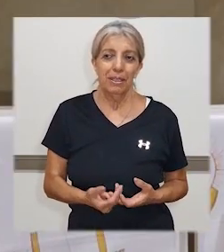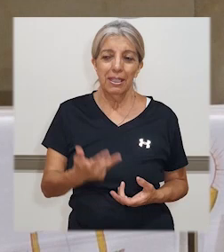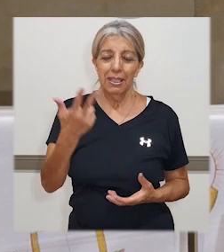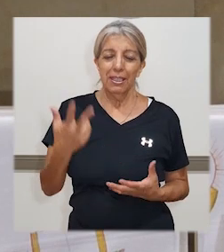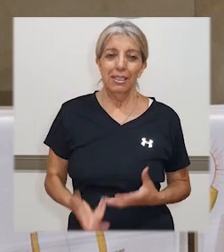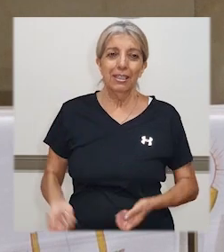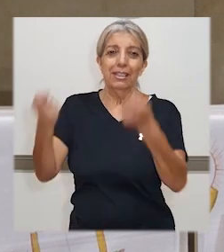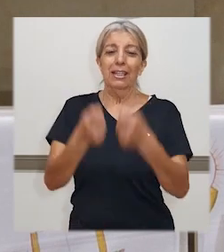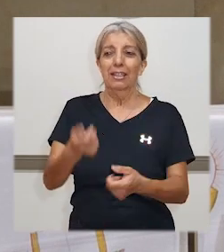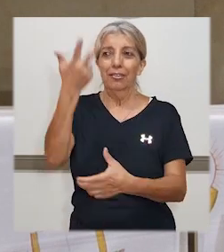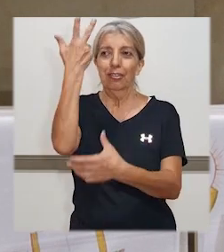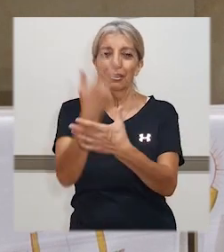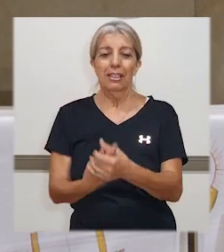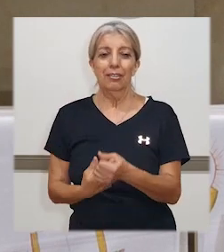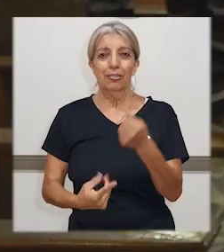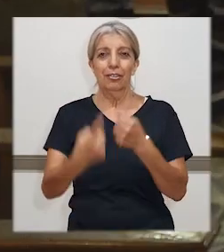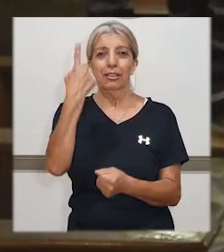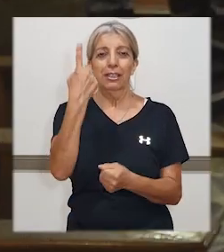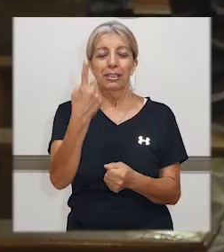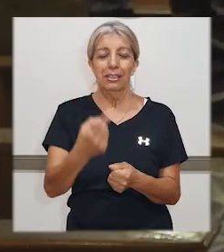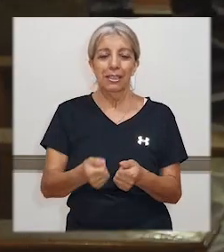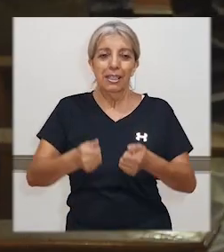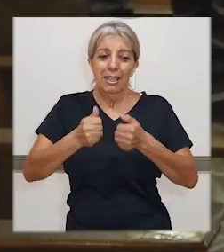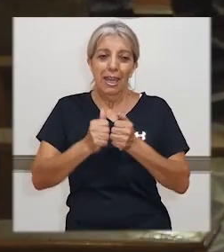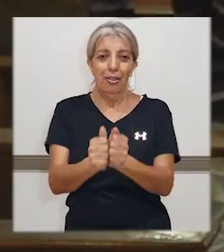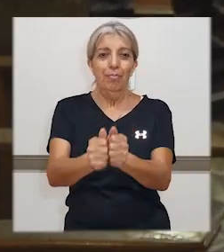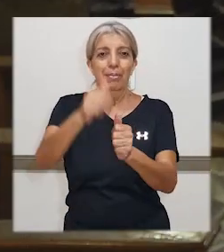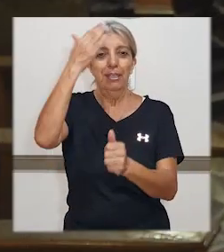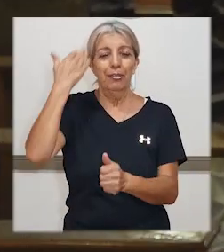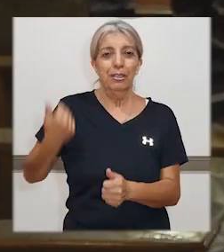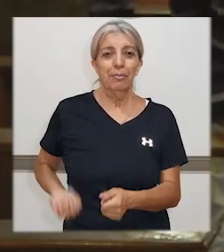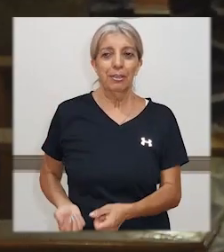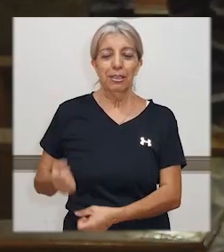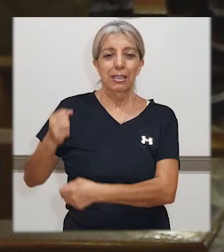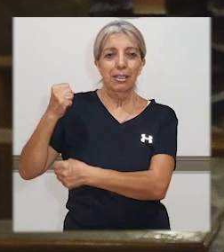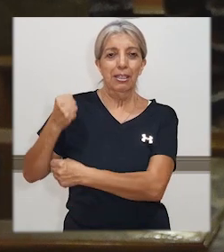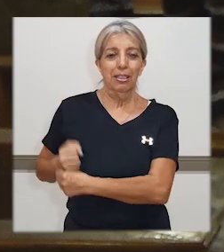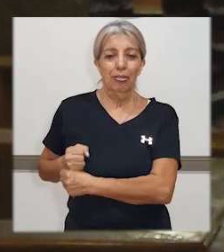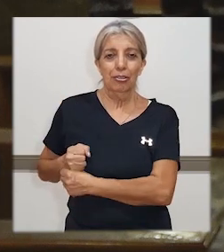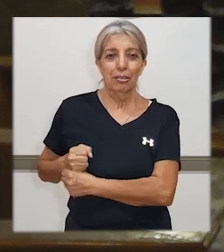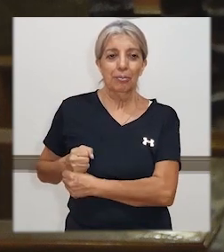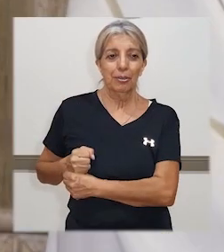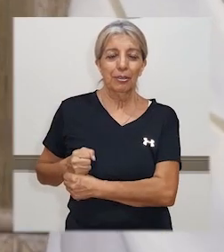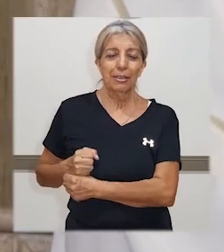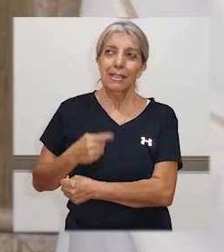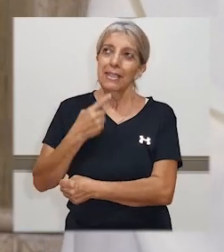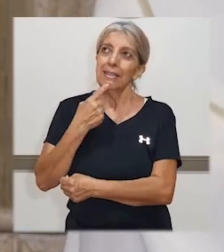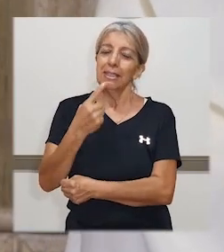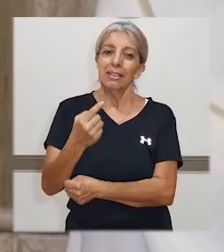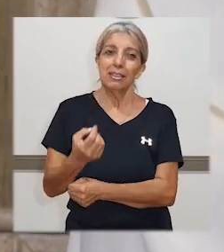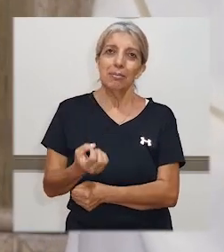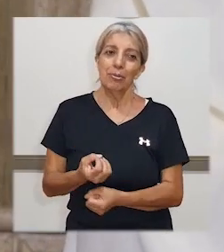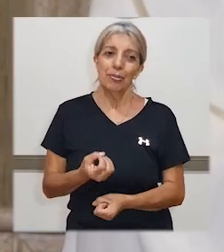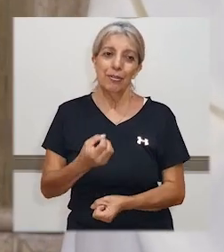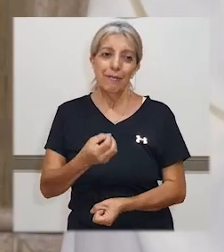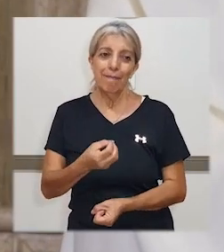Padre en el Espíritu Santo. Con María y como los apóstoles te decimos, confiando